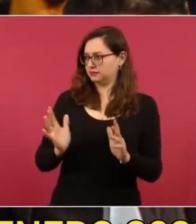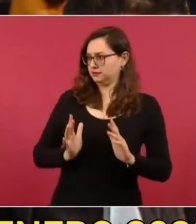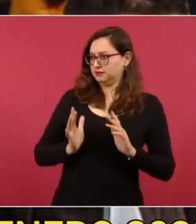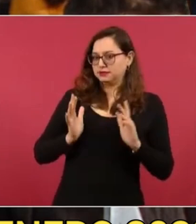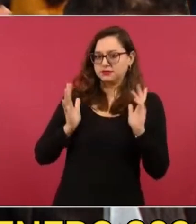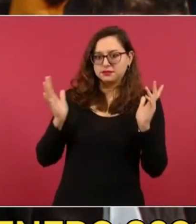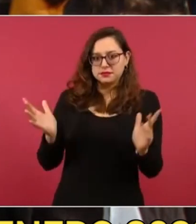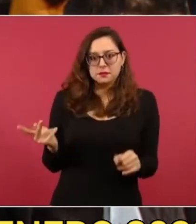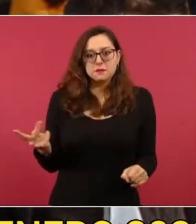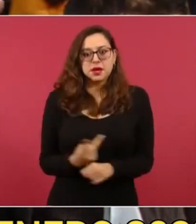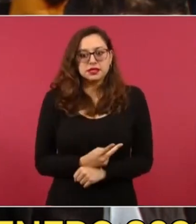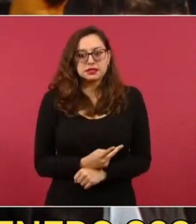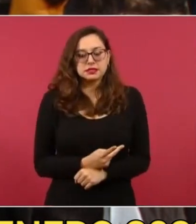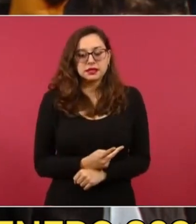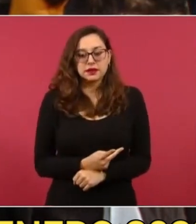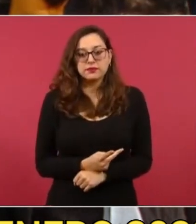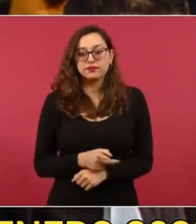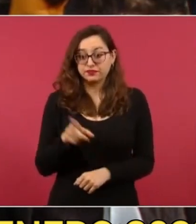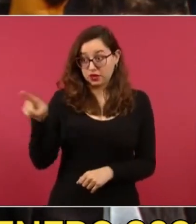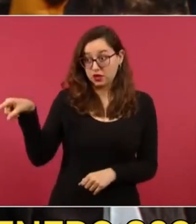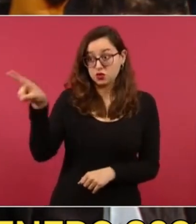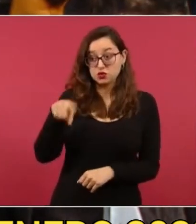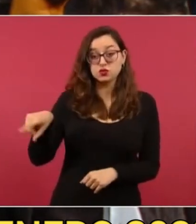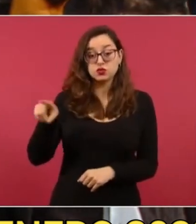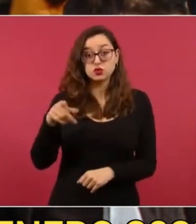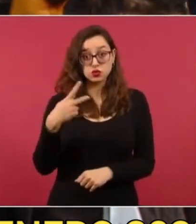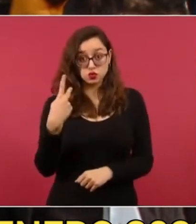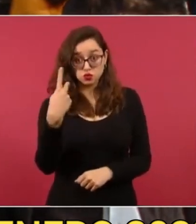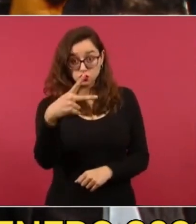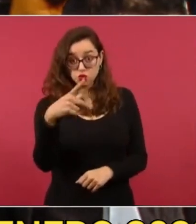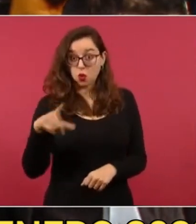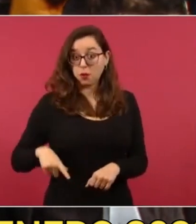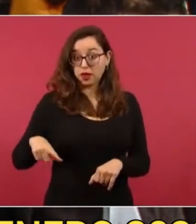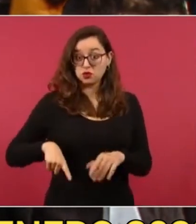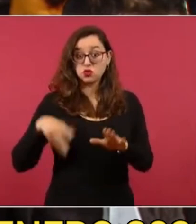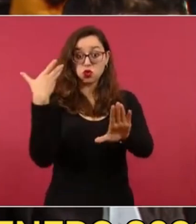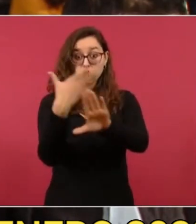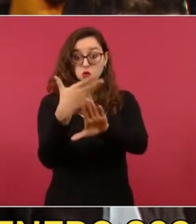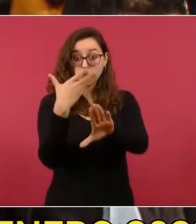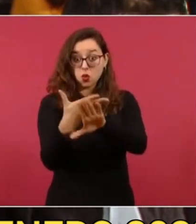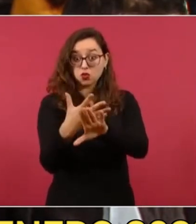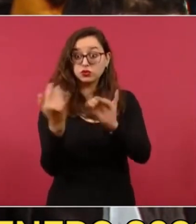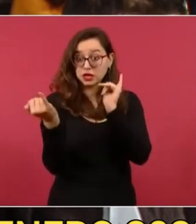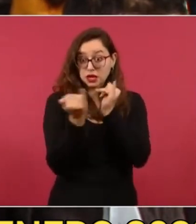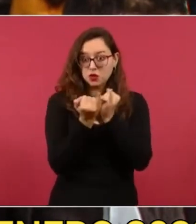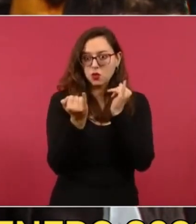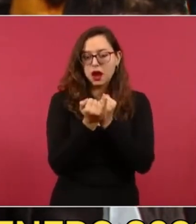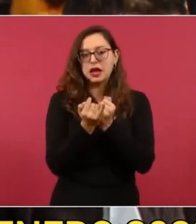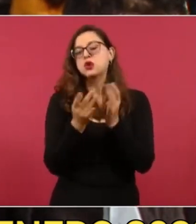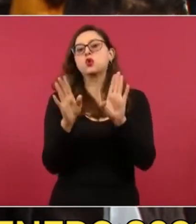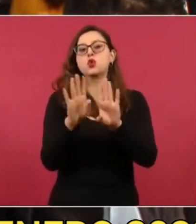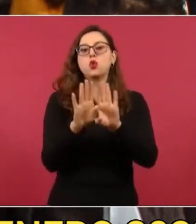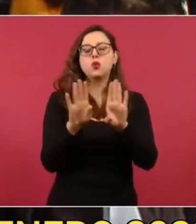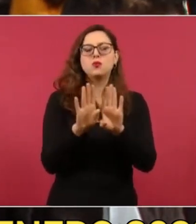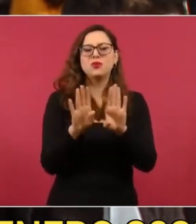también contra su gobierno, en un tema de buscar este